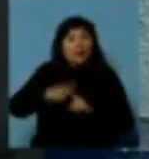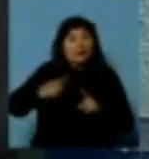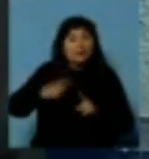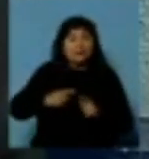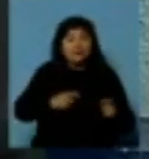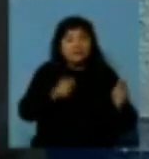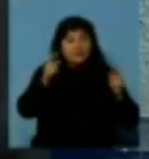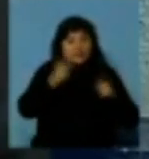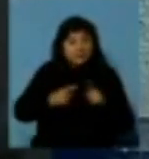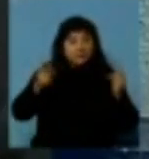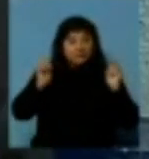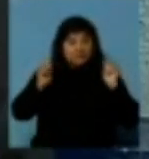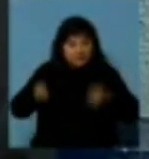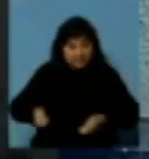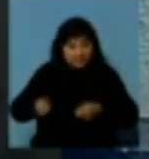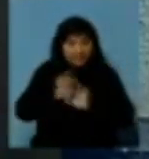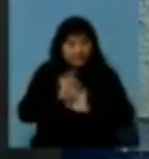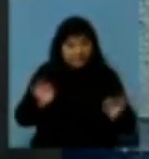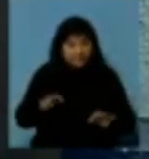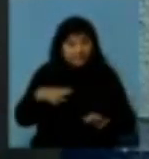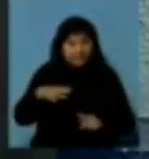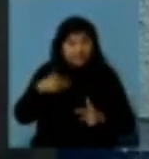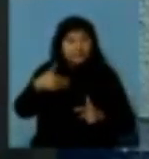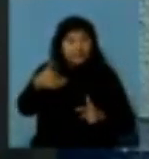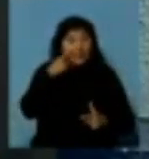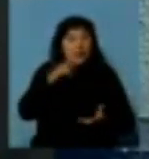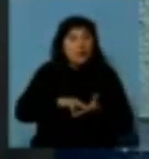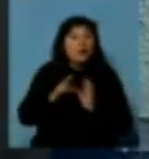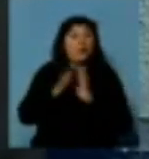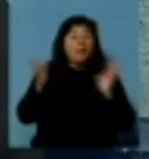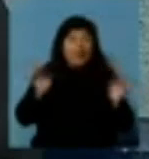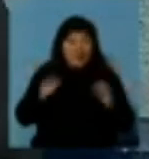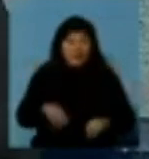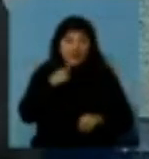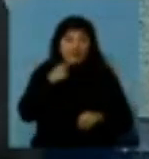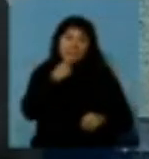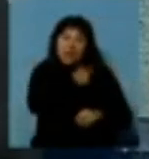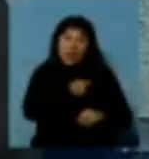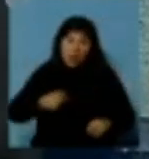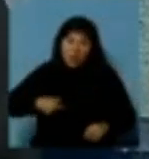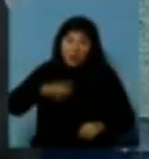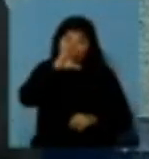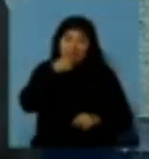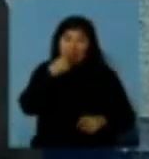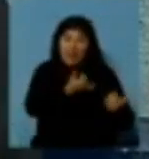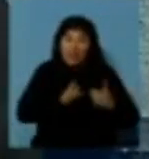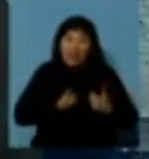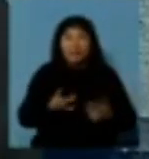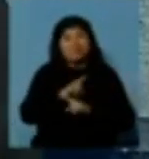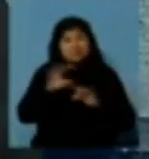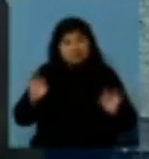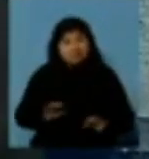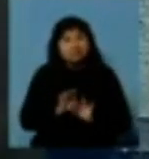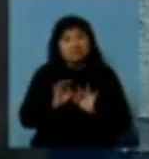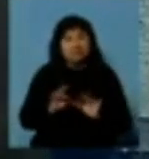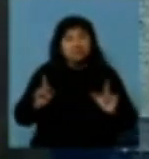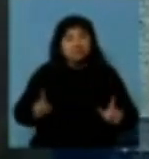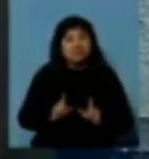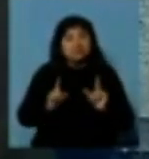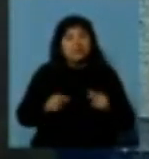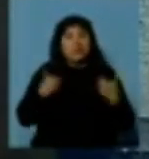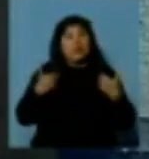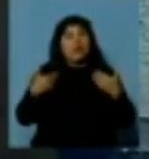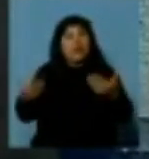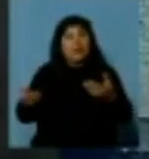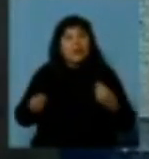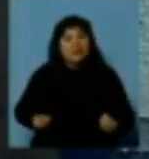aporta nada, no dice nada, veremos, ya vamos a ver. Se ha tratado de entablar algún tipo de diálogo con ellos, y bueno, ya